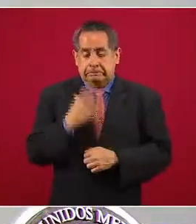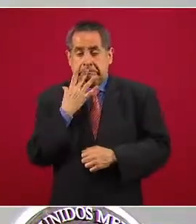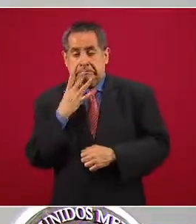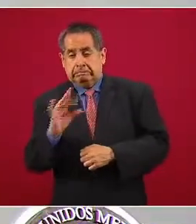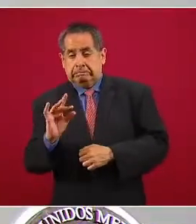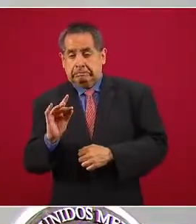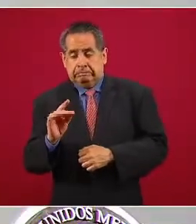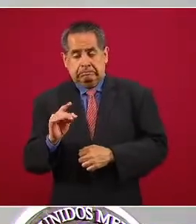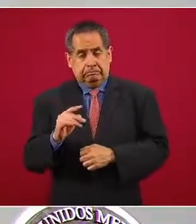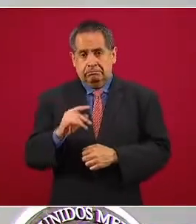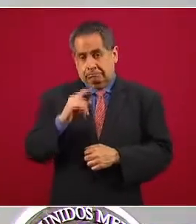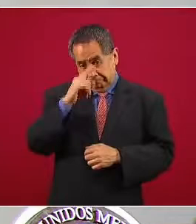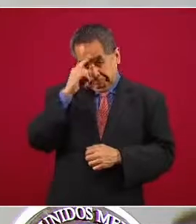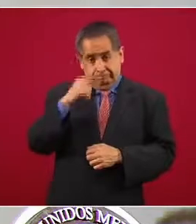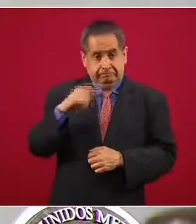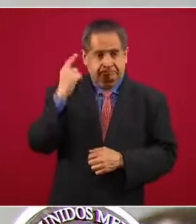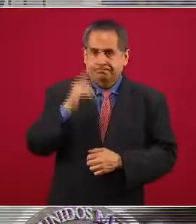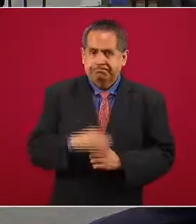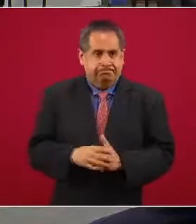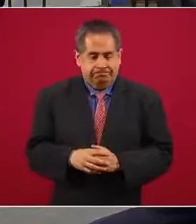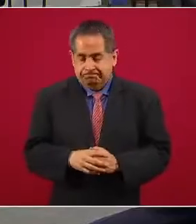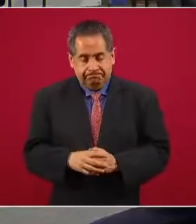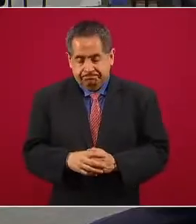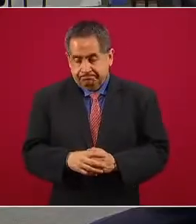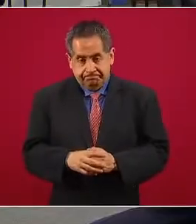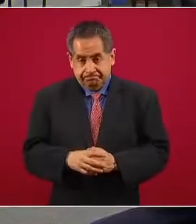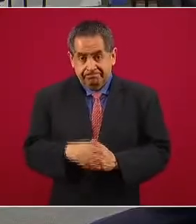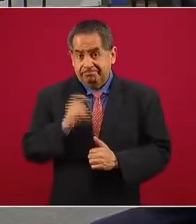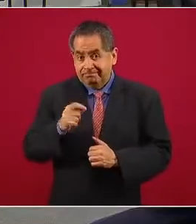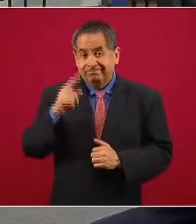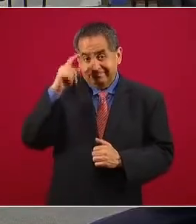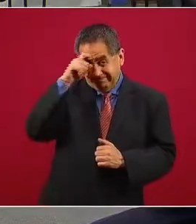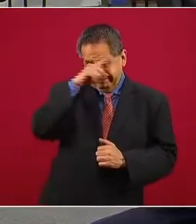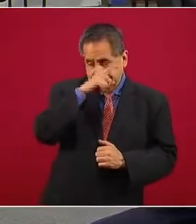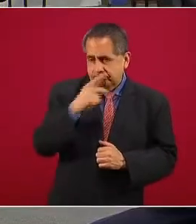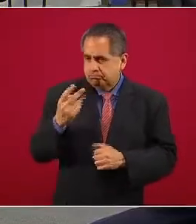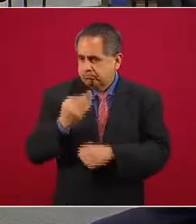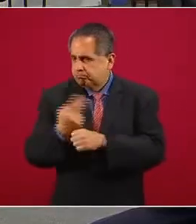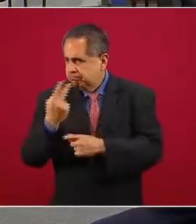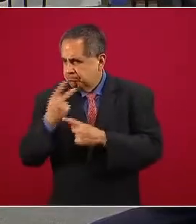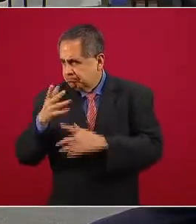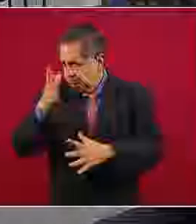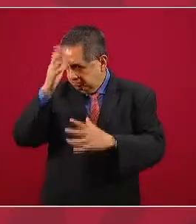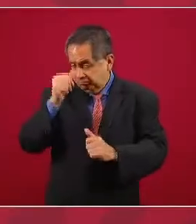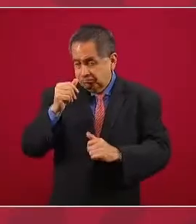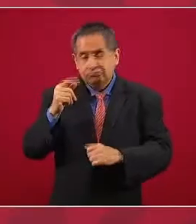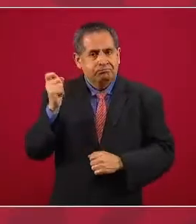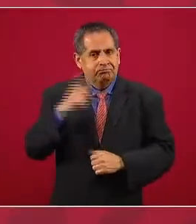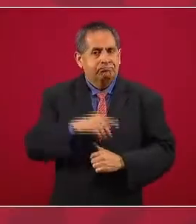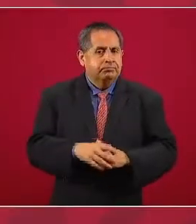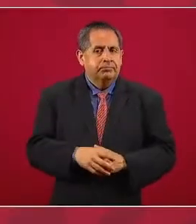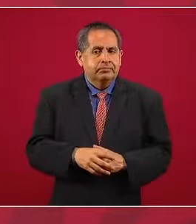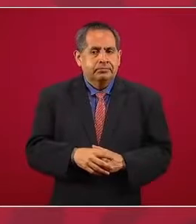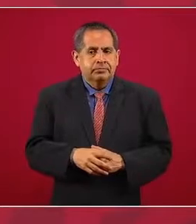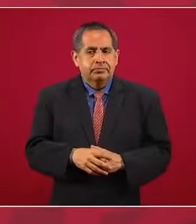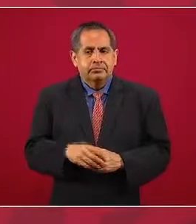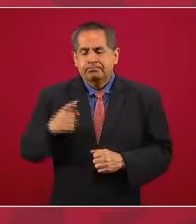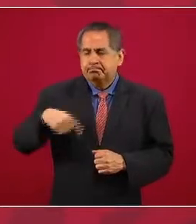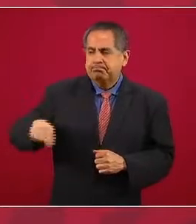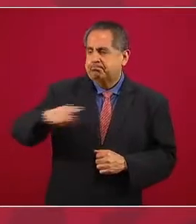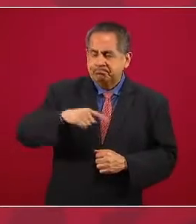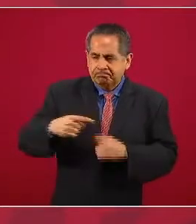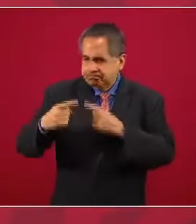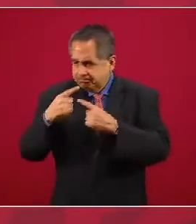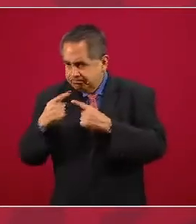sencillo, que no ha sido fácil llegar a donde hemos llegado, que ha habido una insistencia